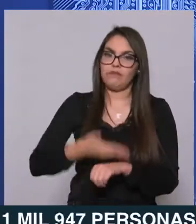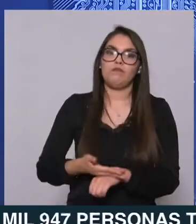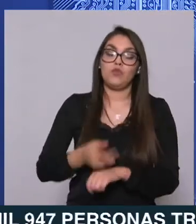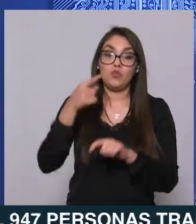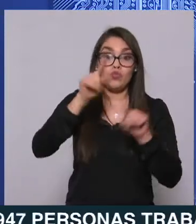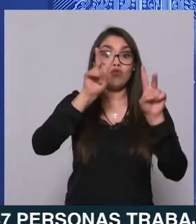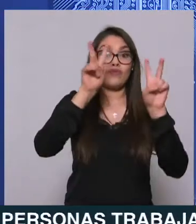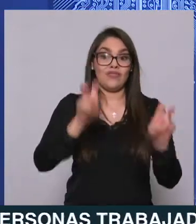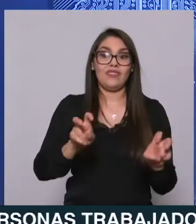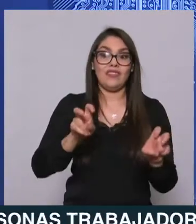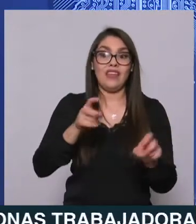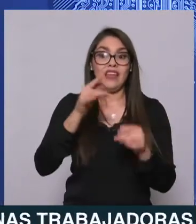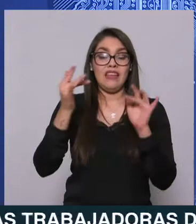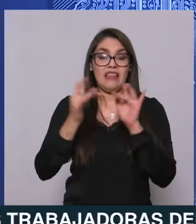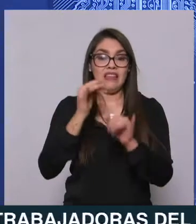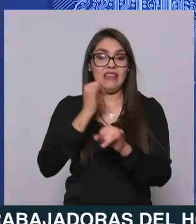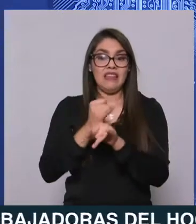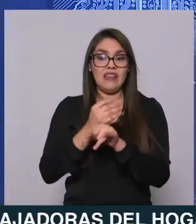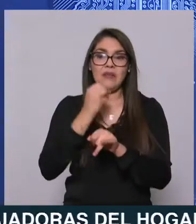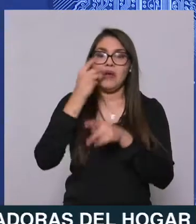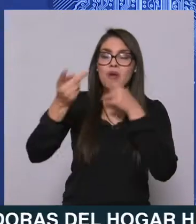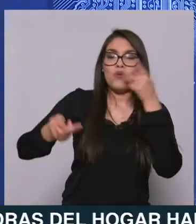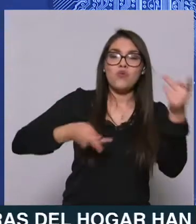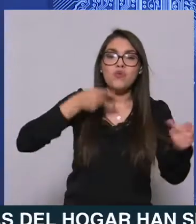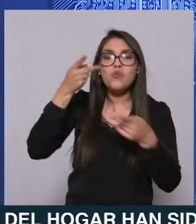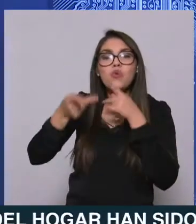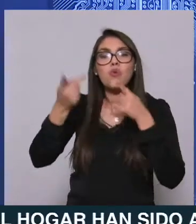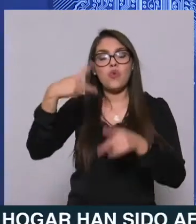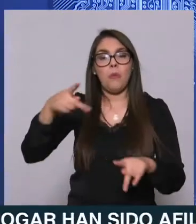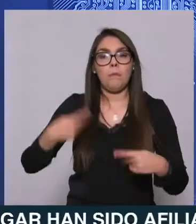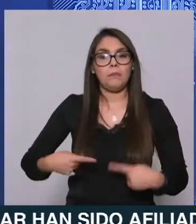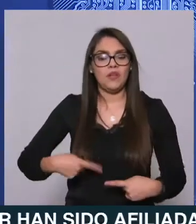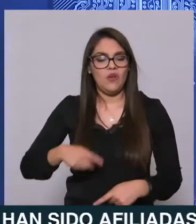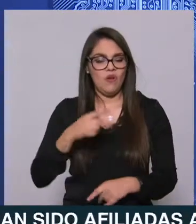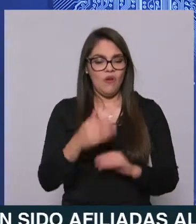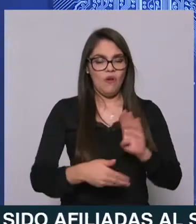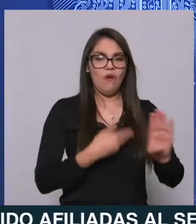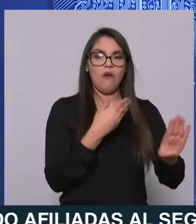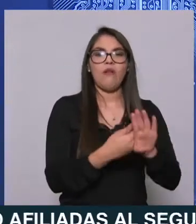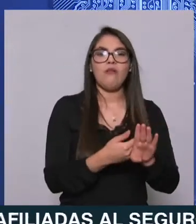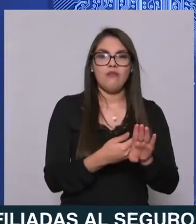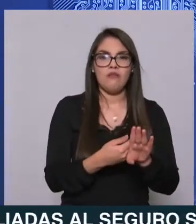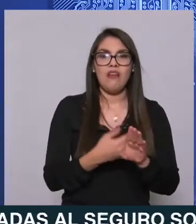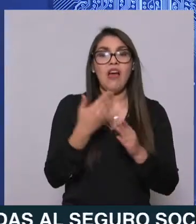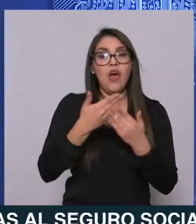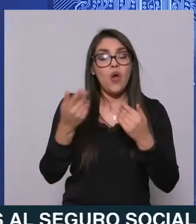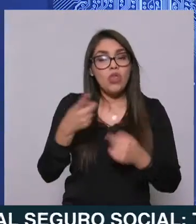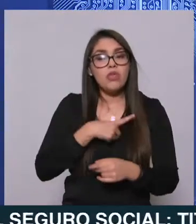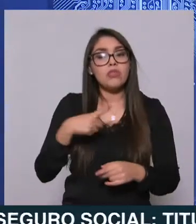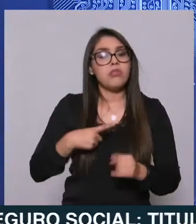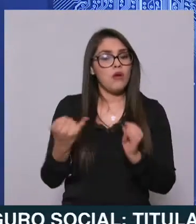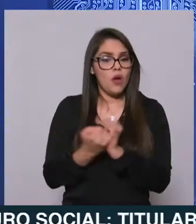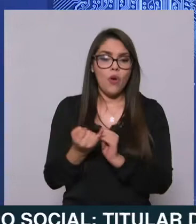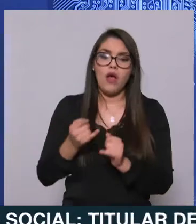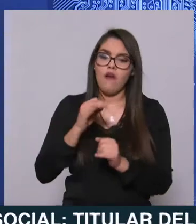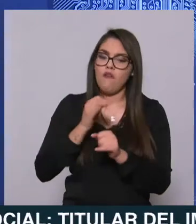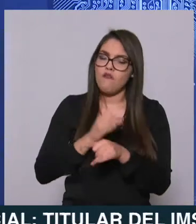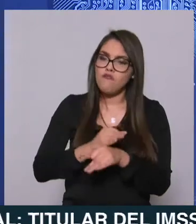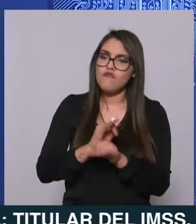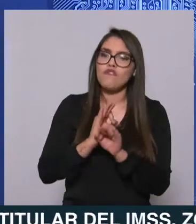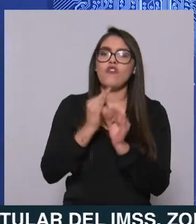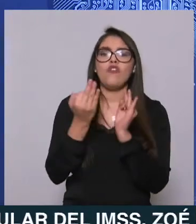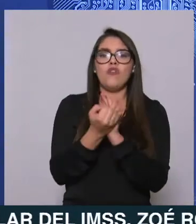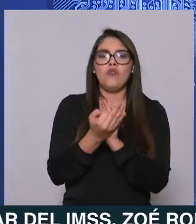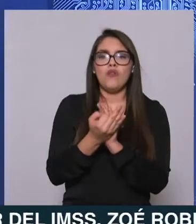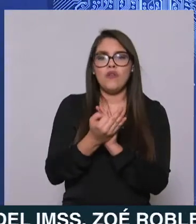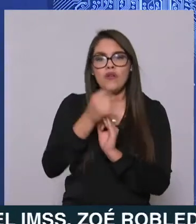es que está en las redes sociales juzgándose la vida de una persona. Ayer se hizo de esta forma, hoy se tendría que estar continuando en las redes, pero con las